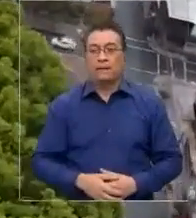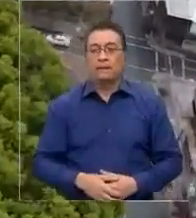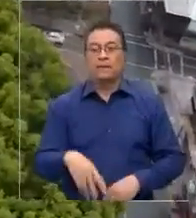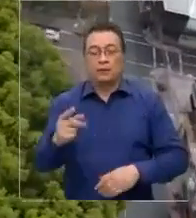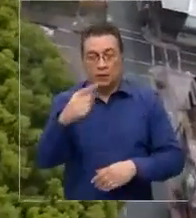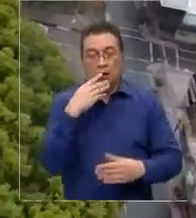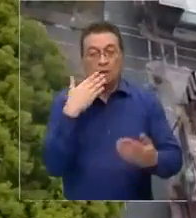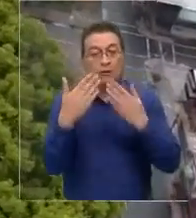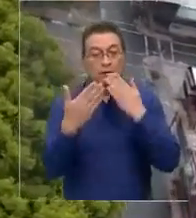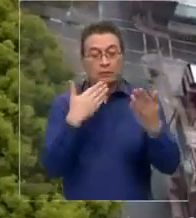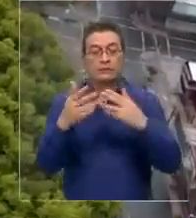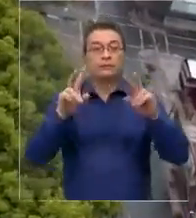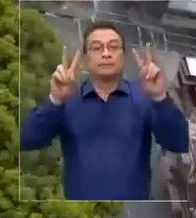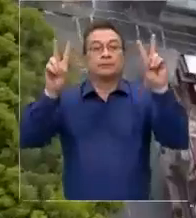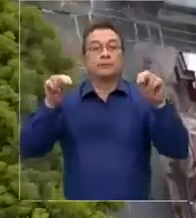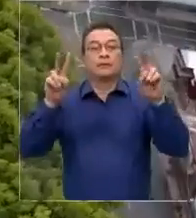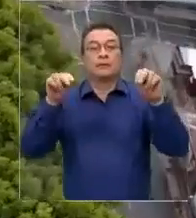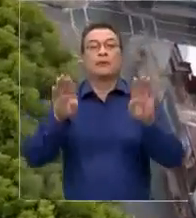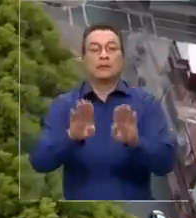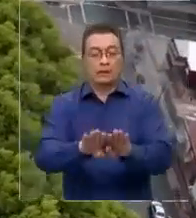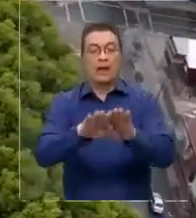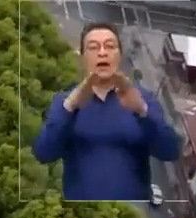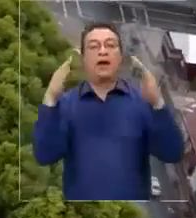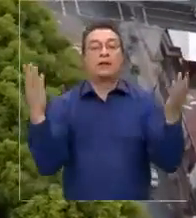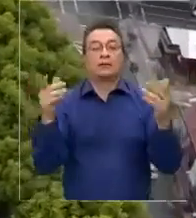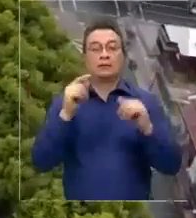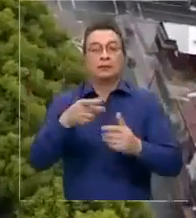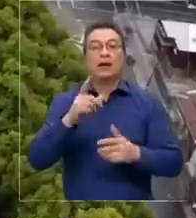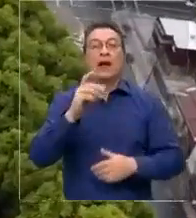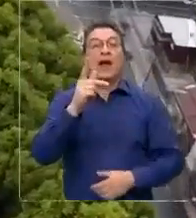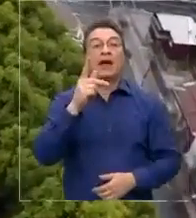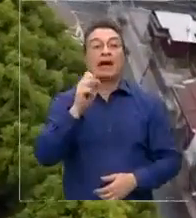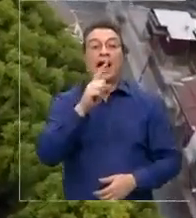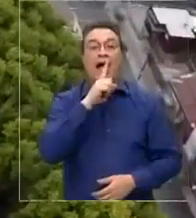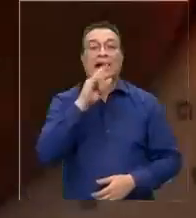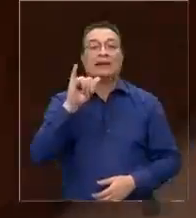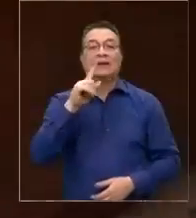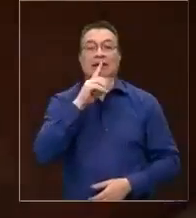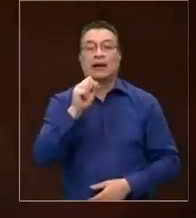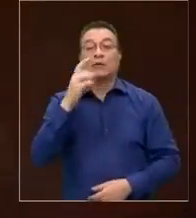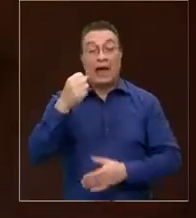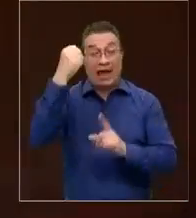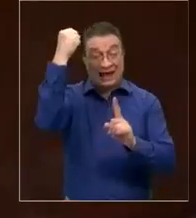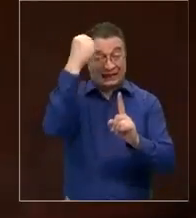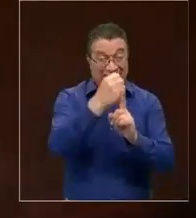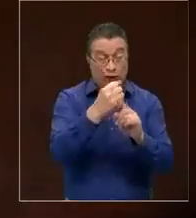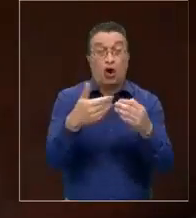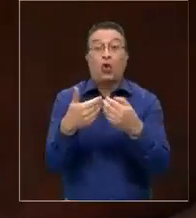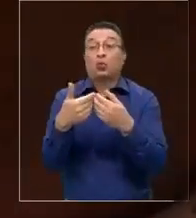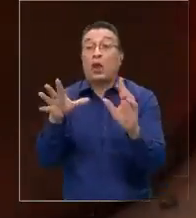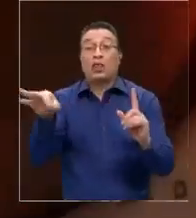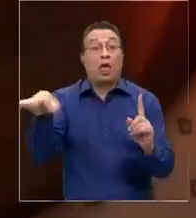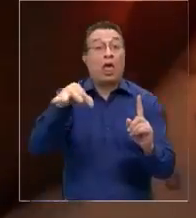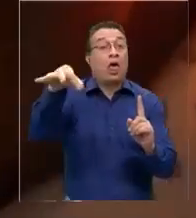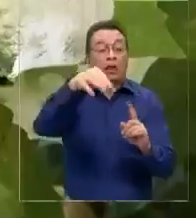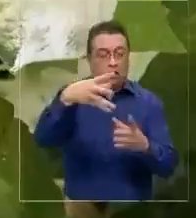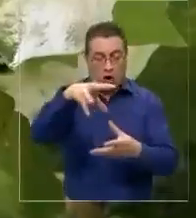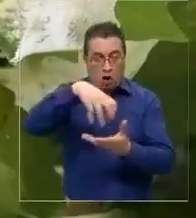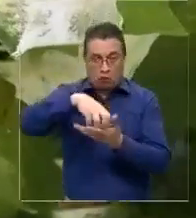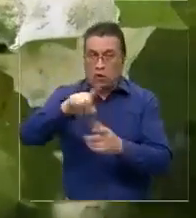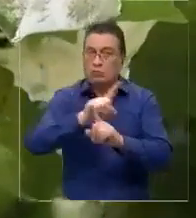Vamos a hablar del caso Reapertura, el caso Catita, para que un asesino deje de estar suelto en nuestra